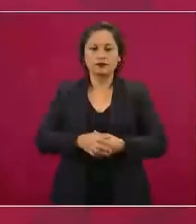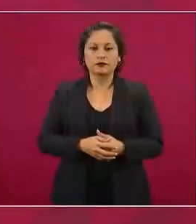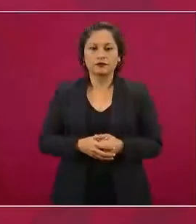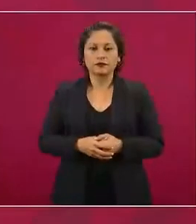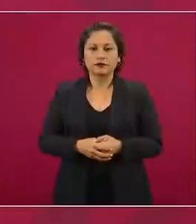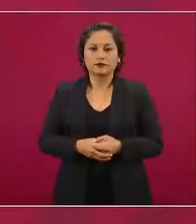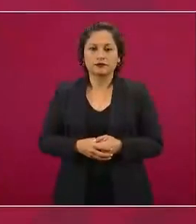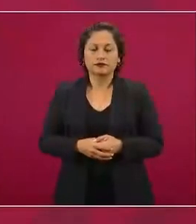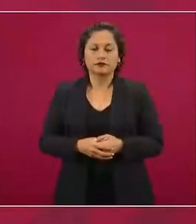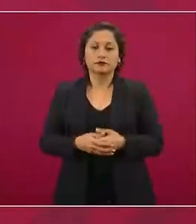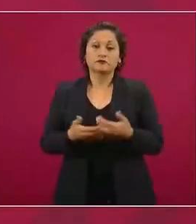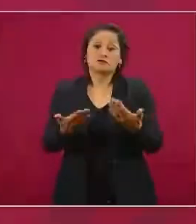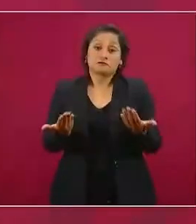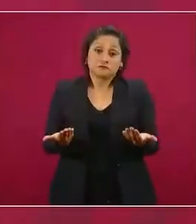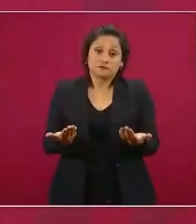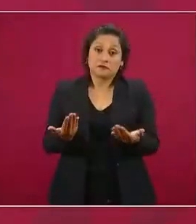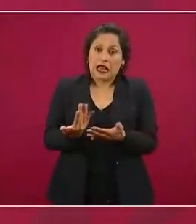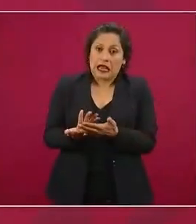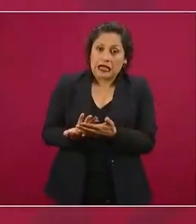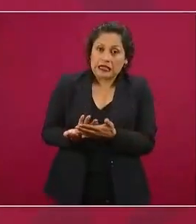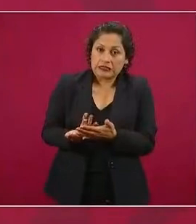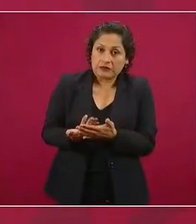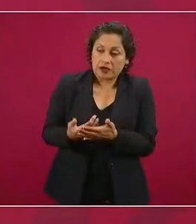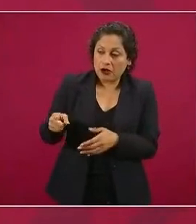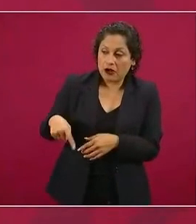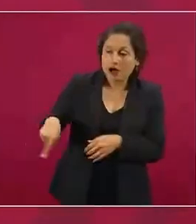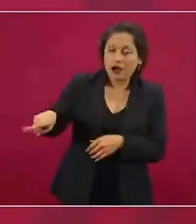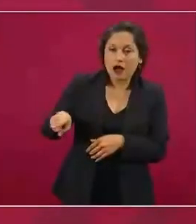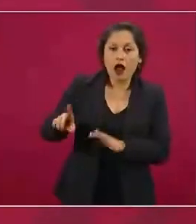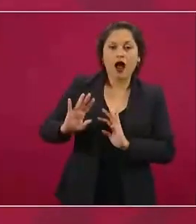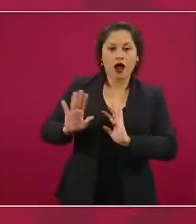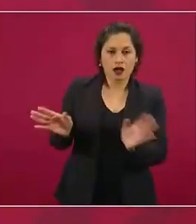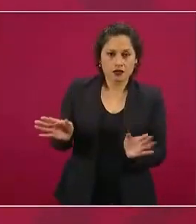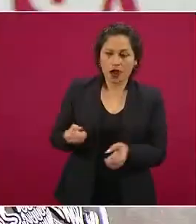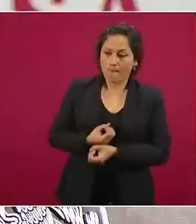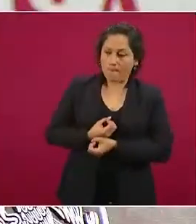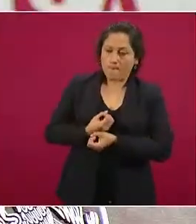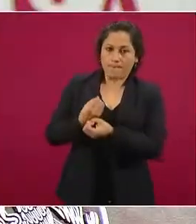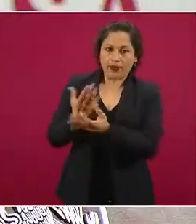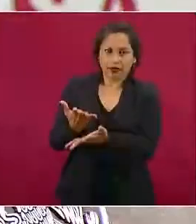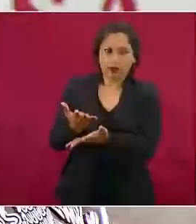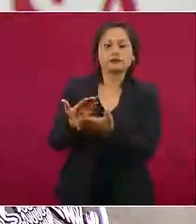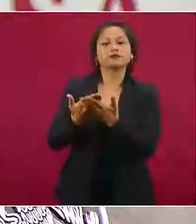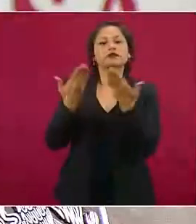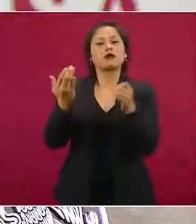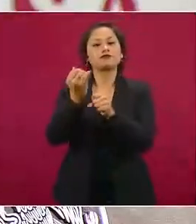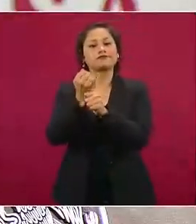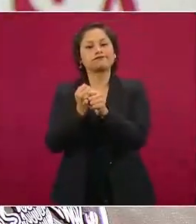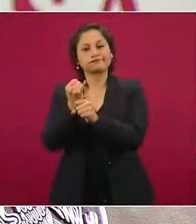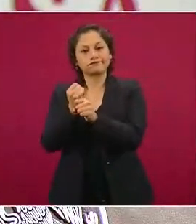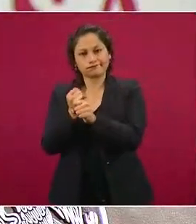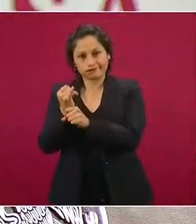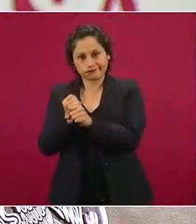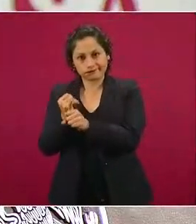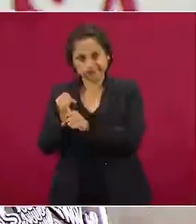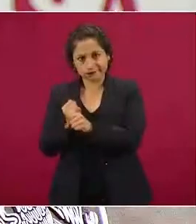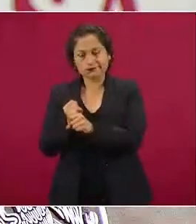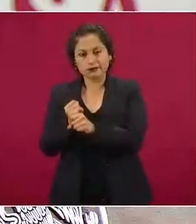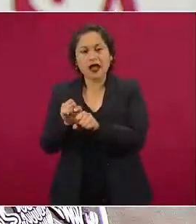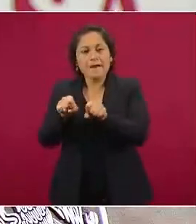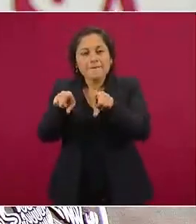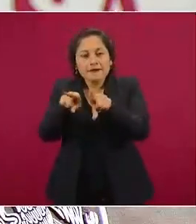Entonces hay que esperar, es lo mismo que el asunto de el señor García